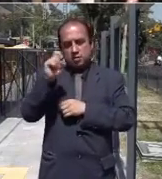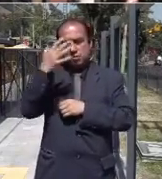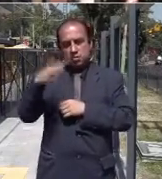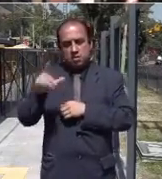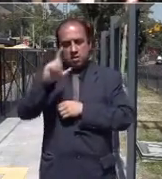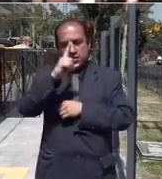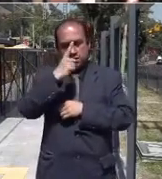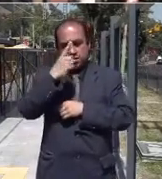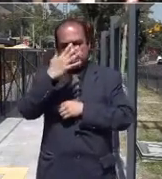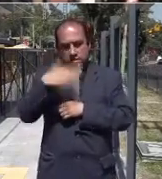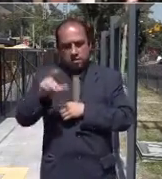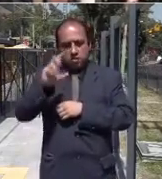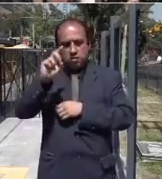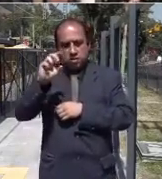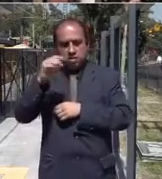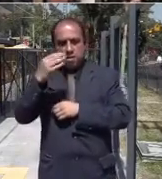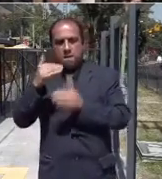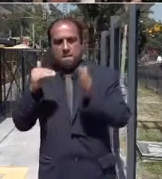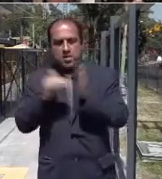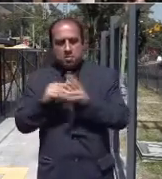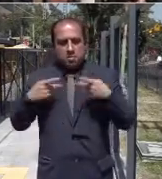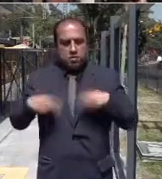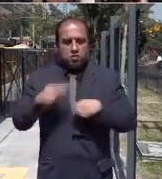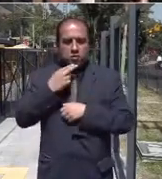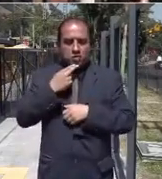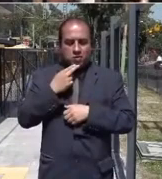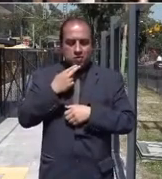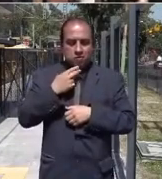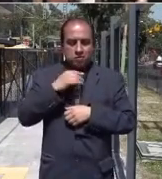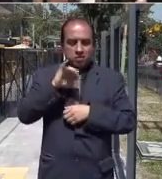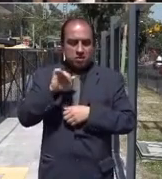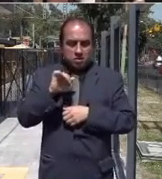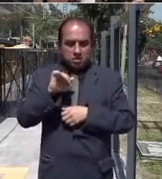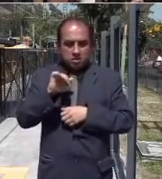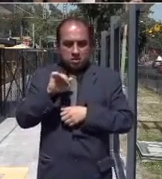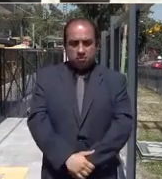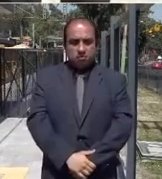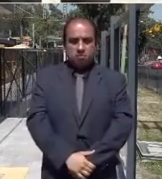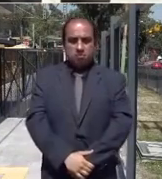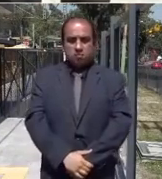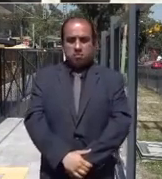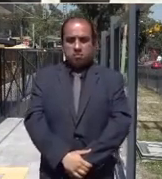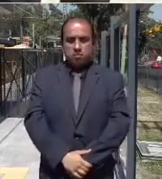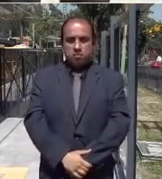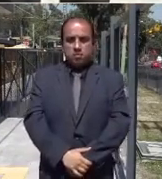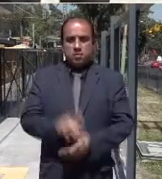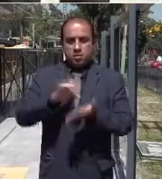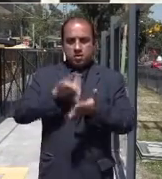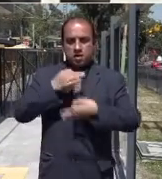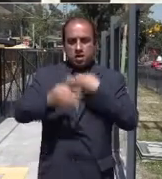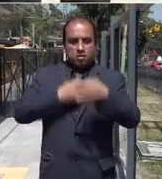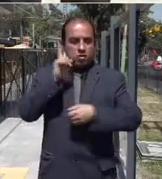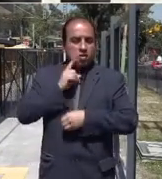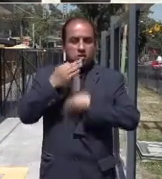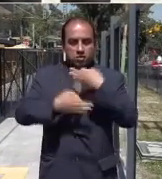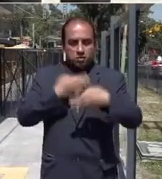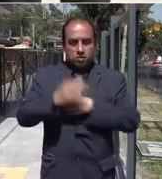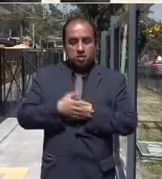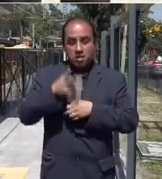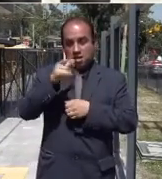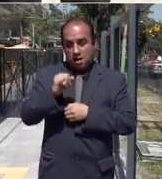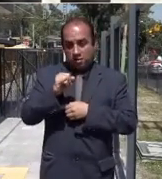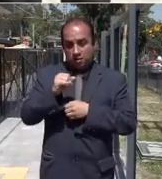del próximo año, si las condiciones de la ciudad así lo permiten. Muchas gracias a todas y todos, y